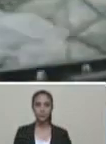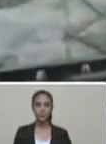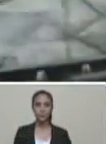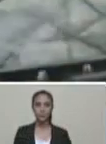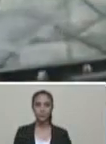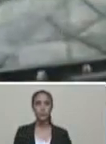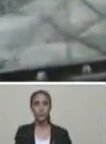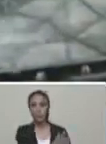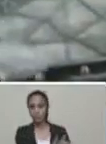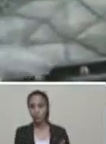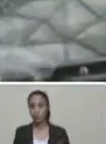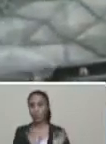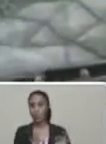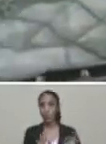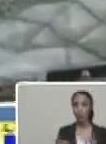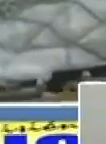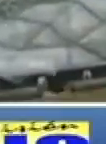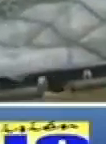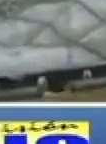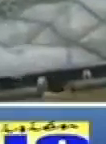Cumpliendo todo, achichi,